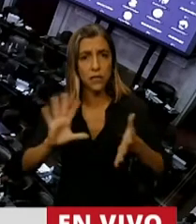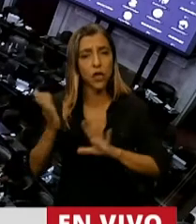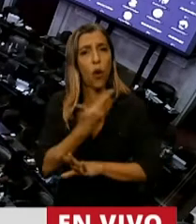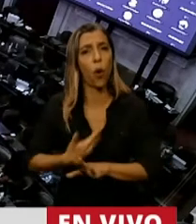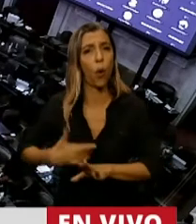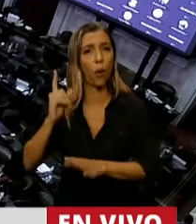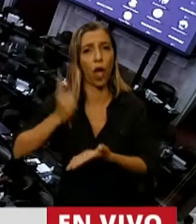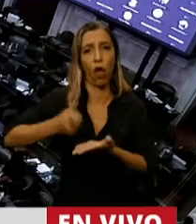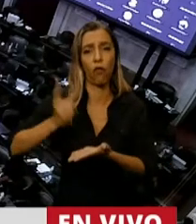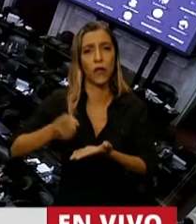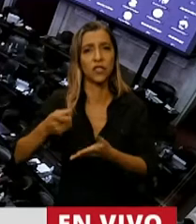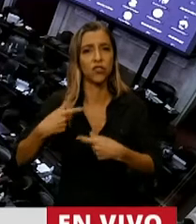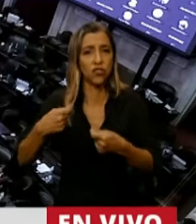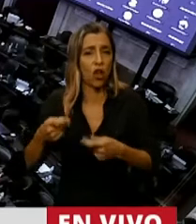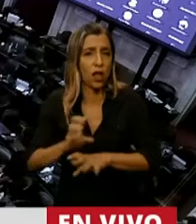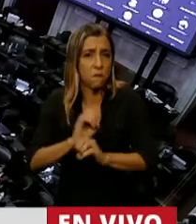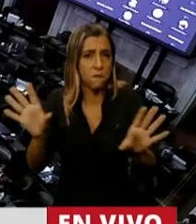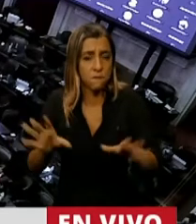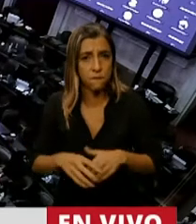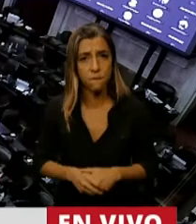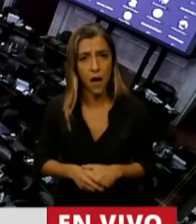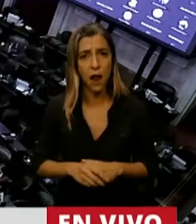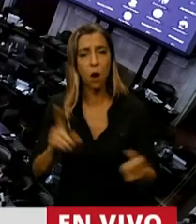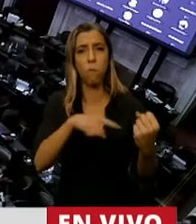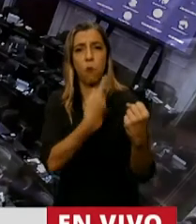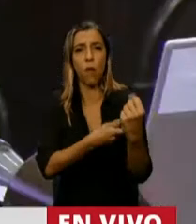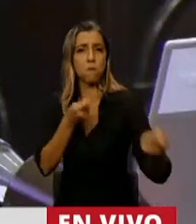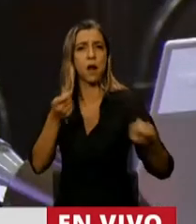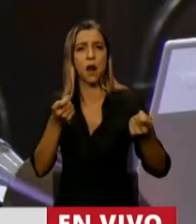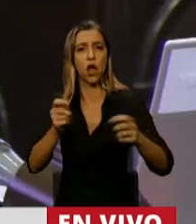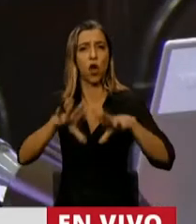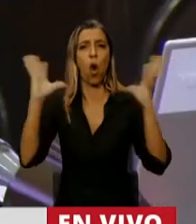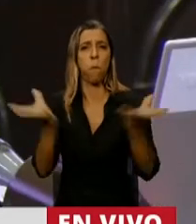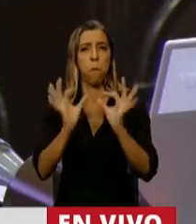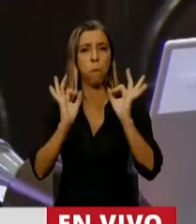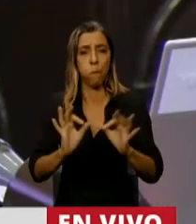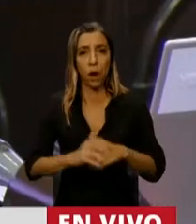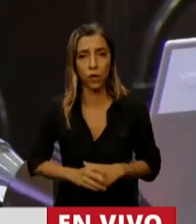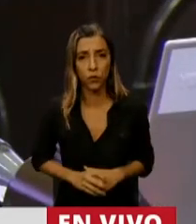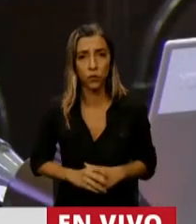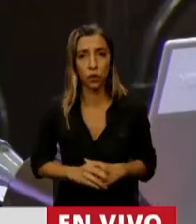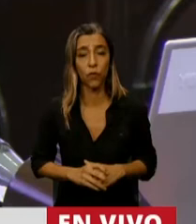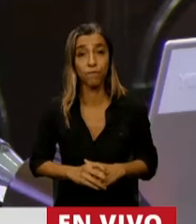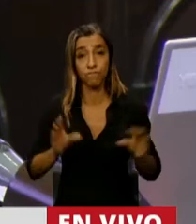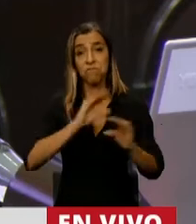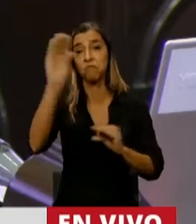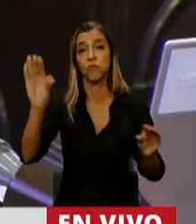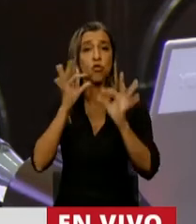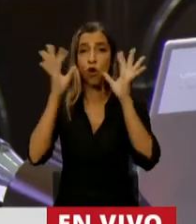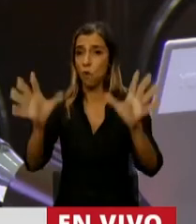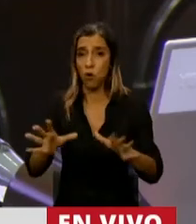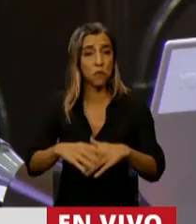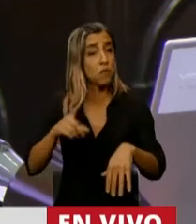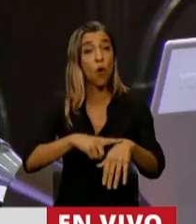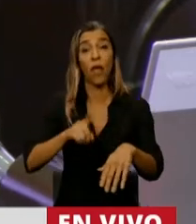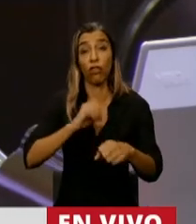al mal gasto, a los superpoderes, al direccionamiento de partidas y le agregó, en medio de la